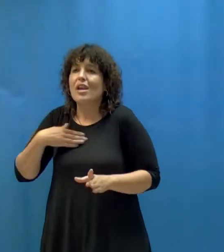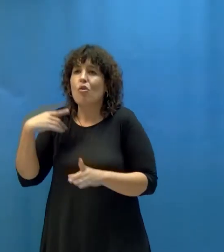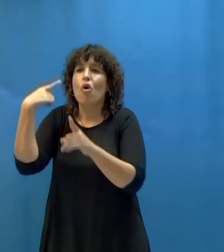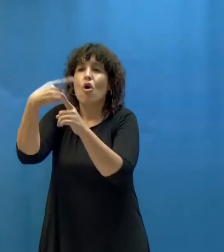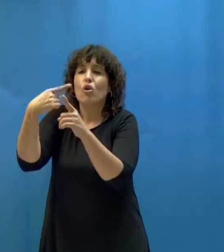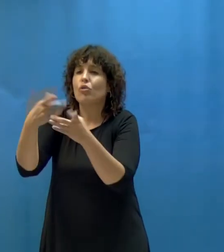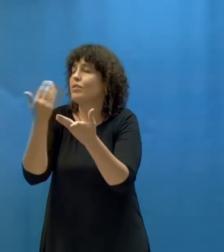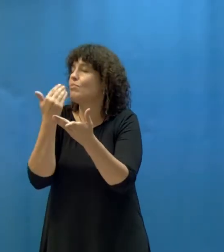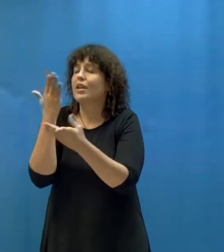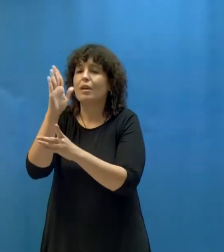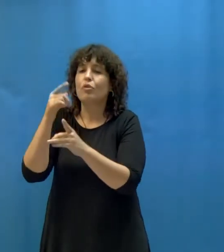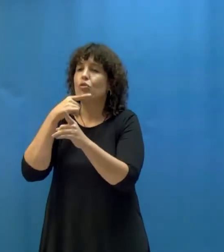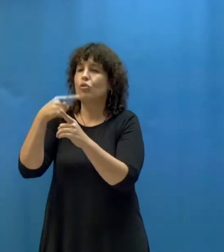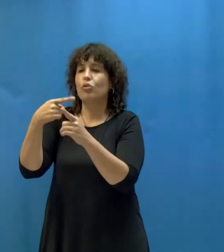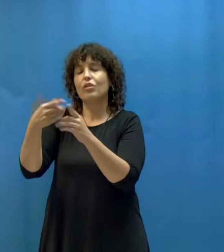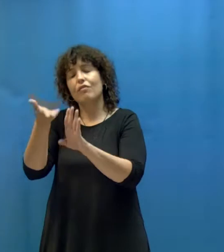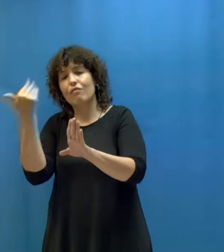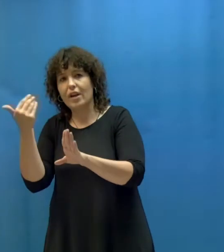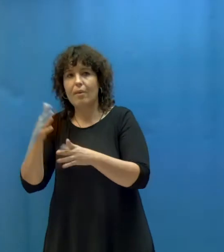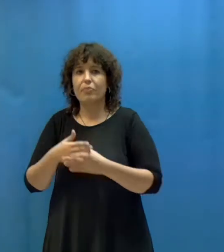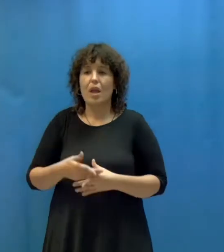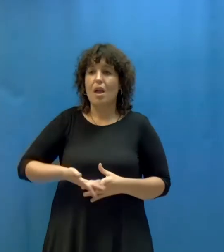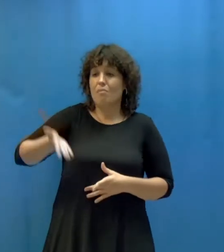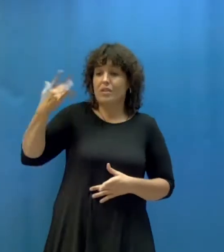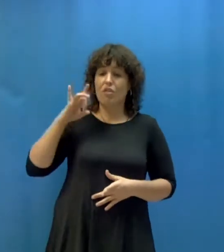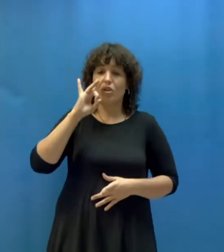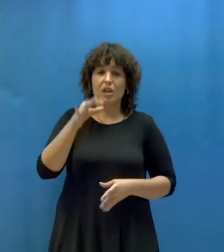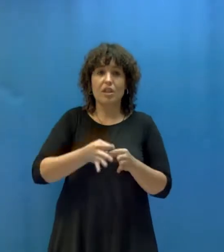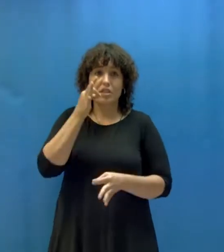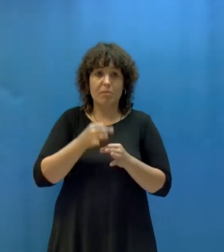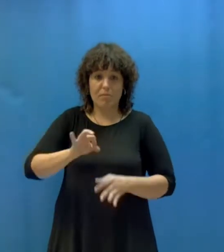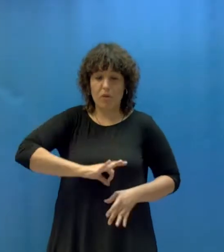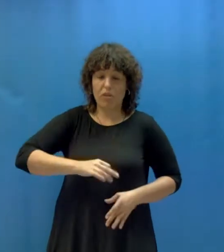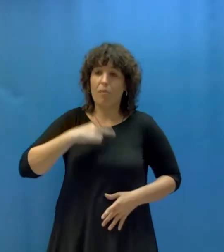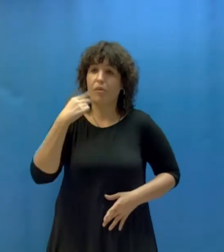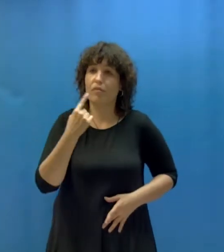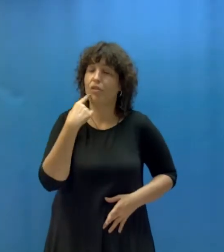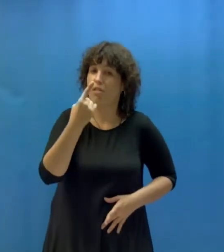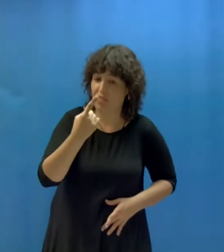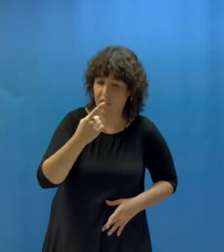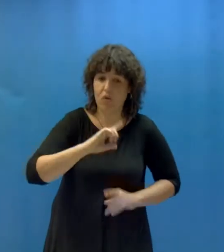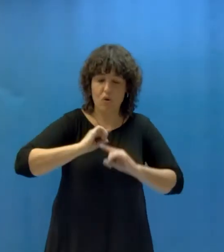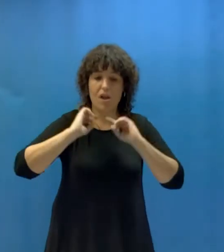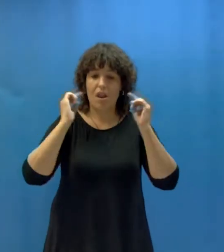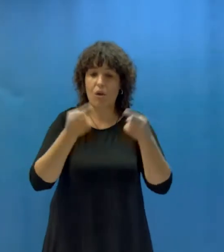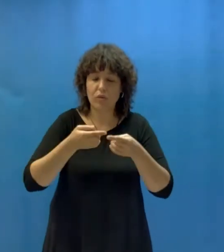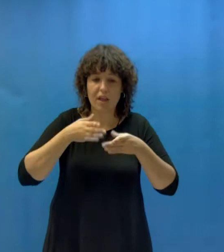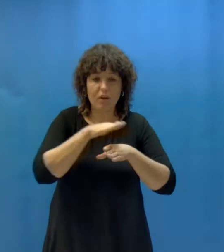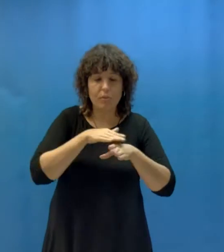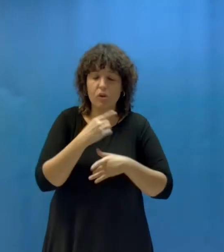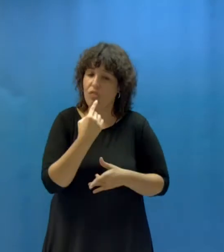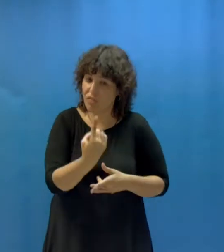El pasado 15 de septiembre, la concejala portavoz dijo en la rueda de prensa posterior a la reunión de la Junta de Gobierno que el